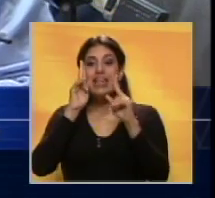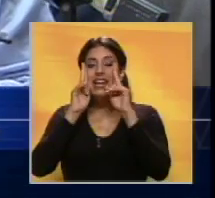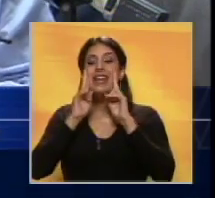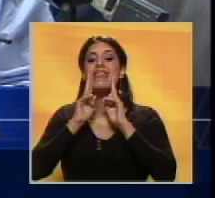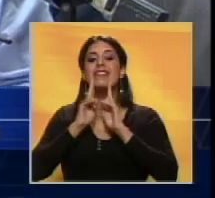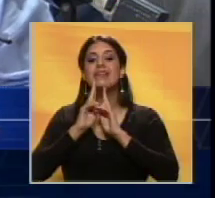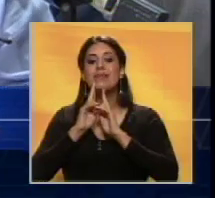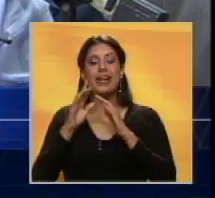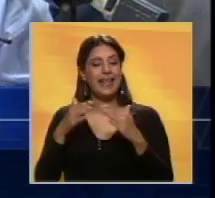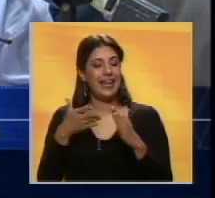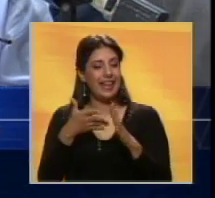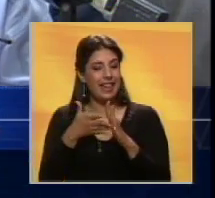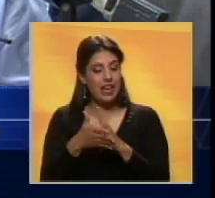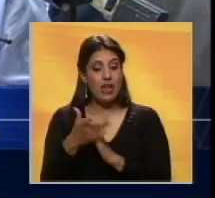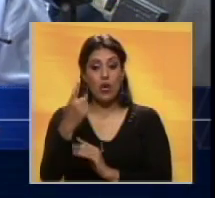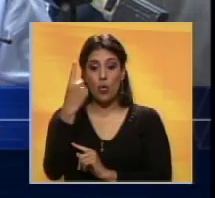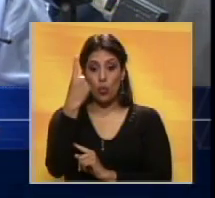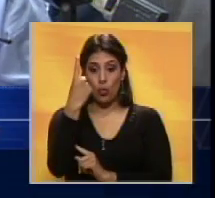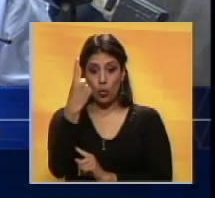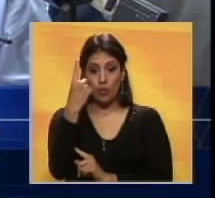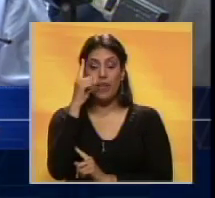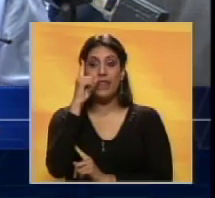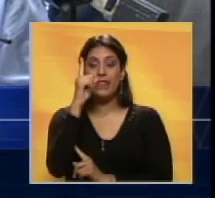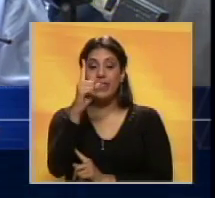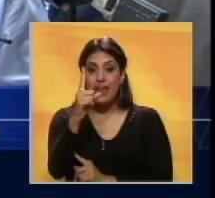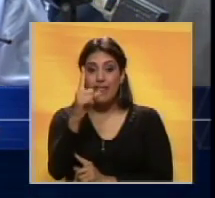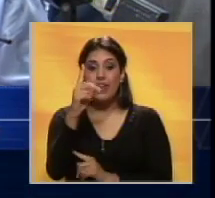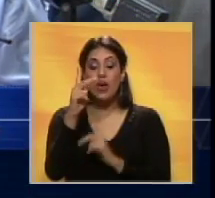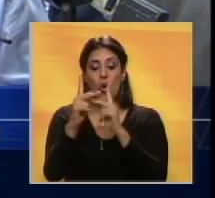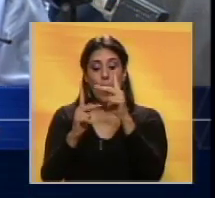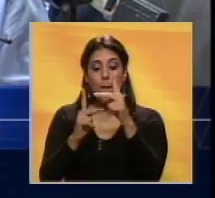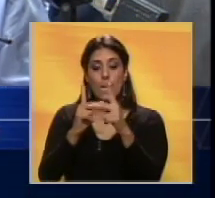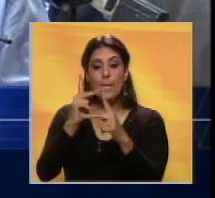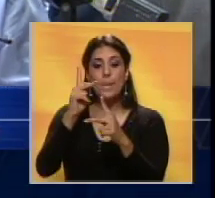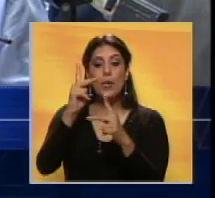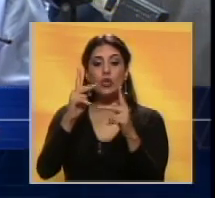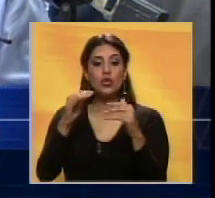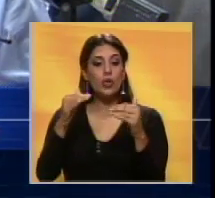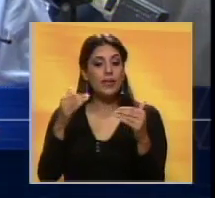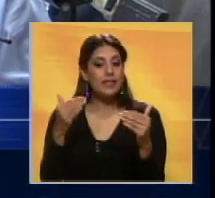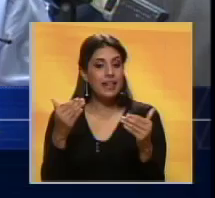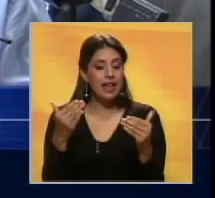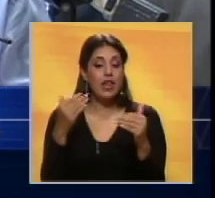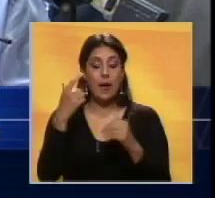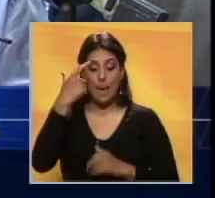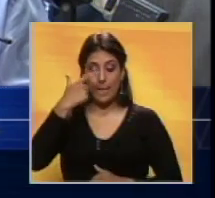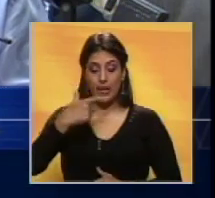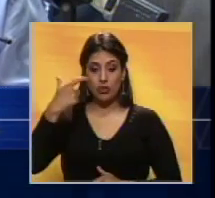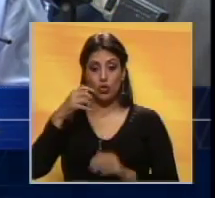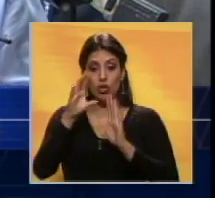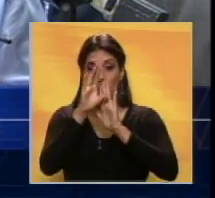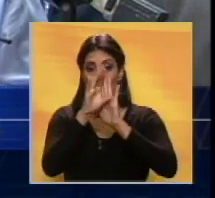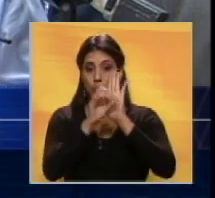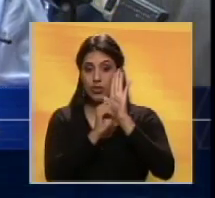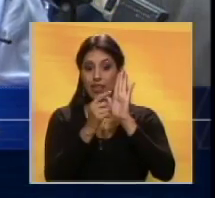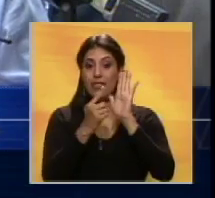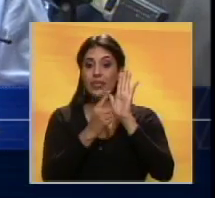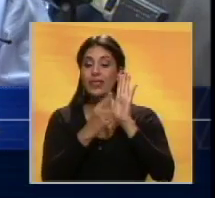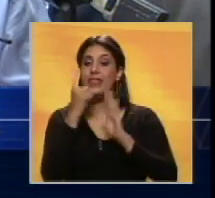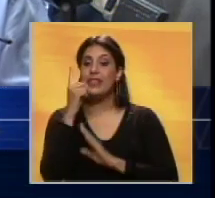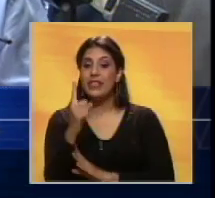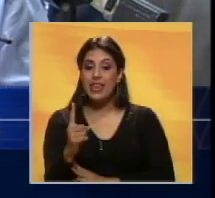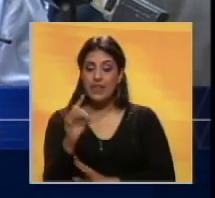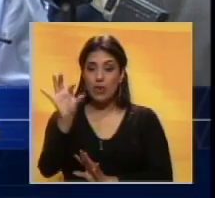refrendado, que, uno, se trata de un proceso en el cual los constituyentes van a